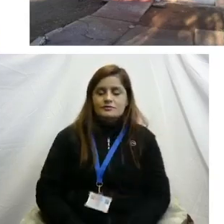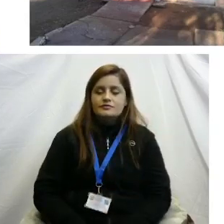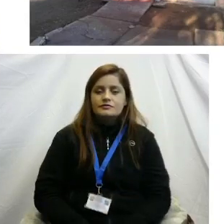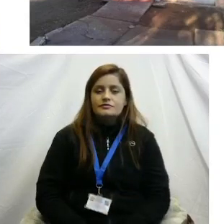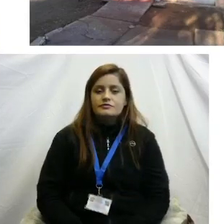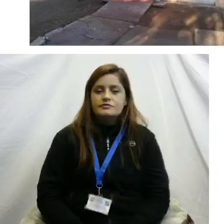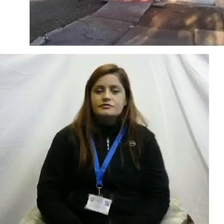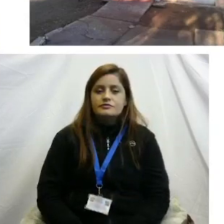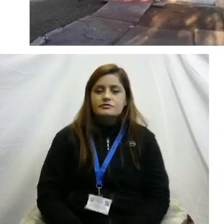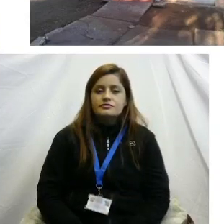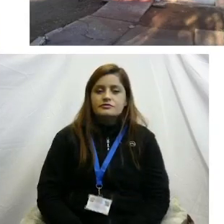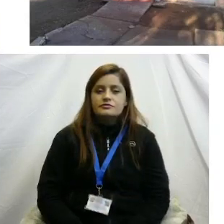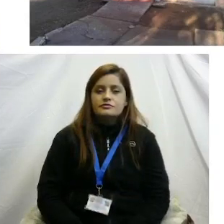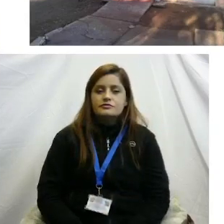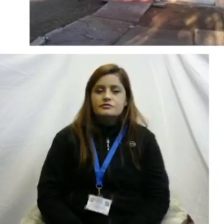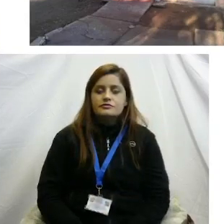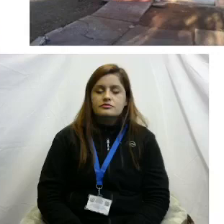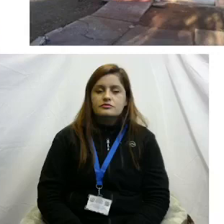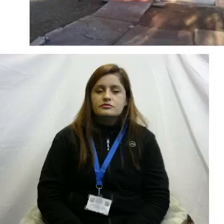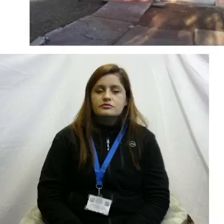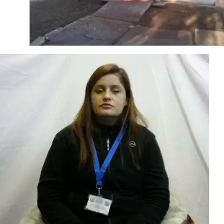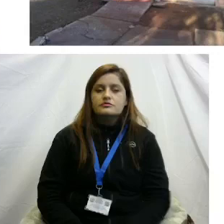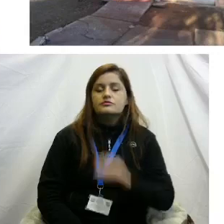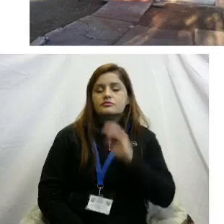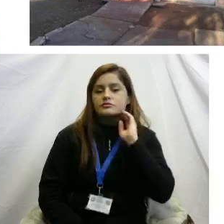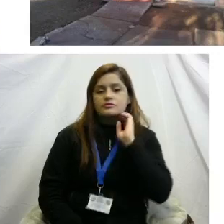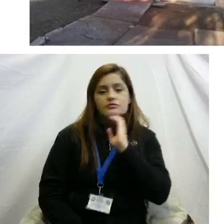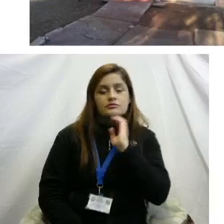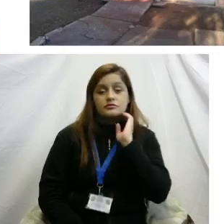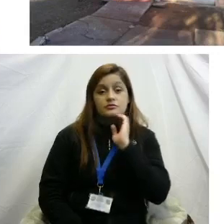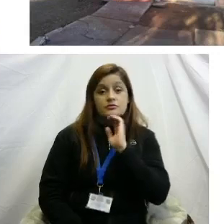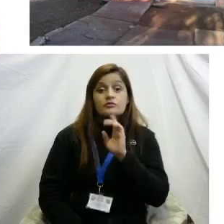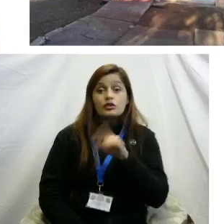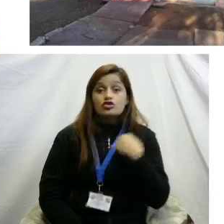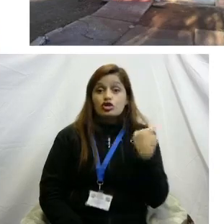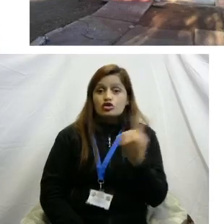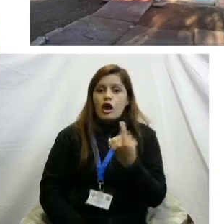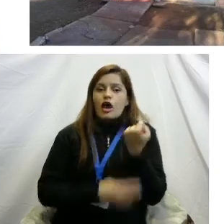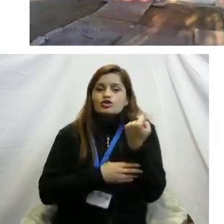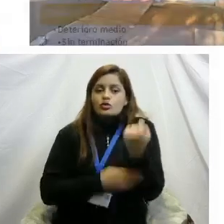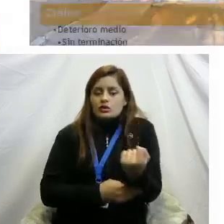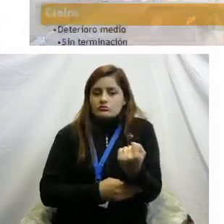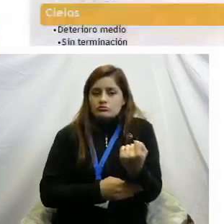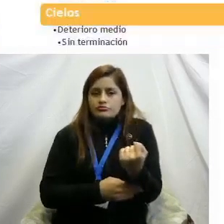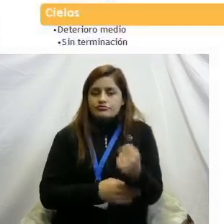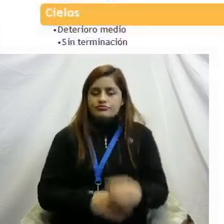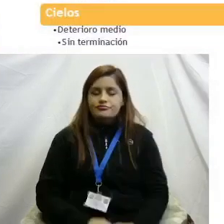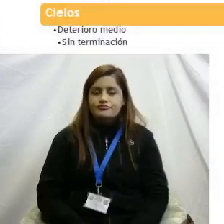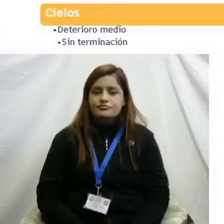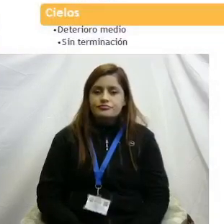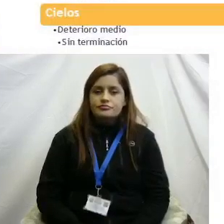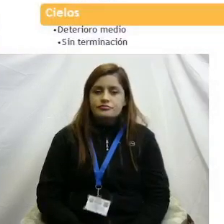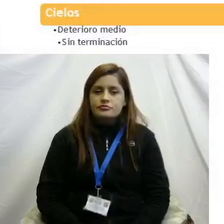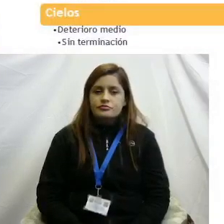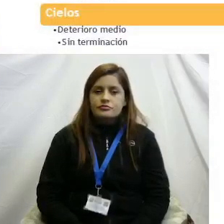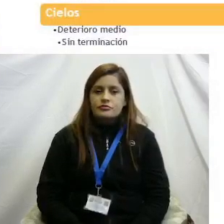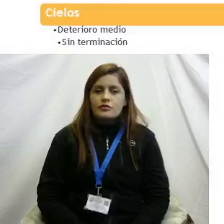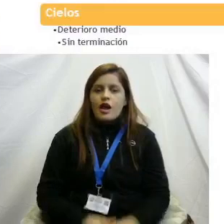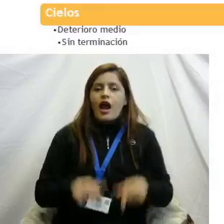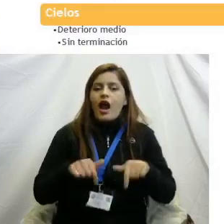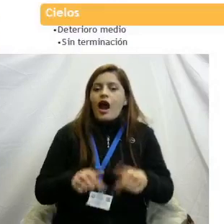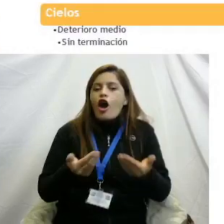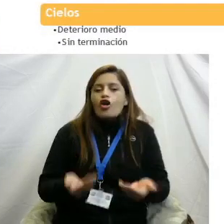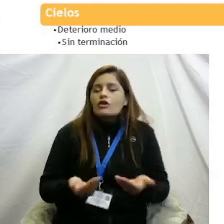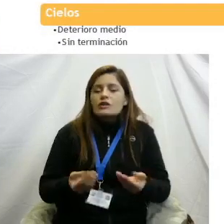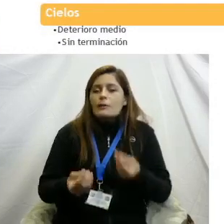Es una sede social que en este caso nosotros vamos a intervenir, ¿no es cierto? Porque la situación